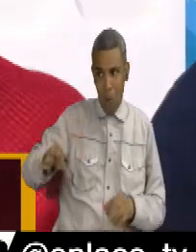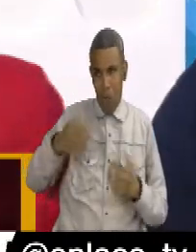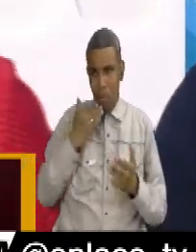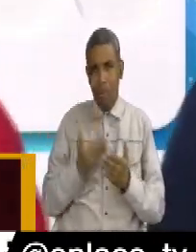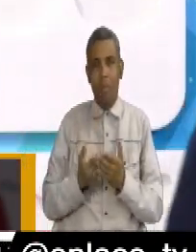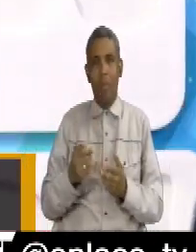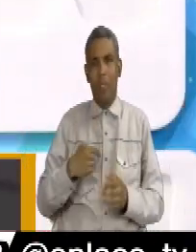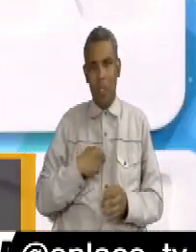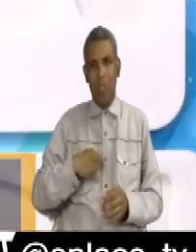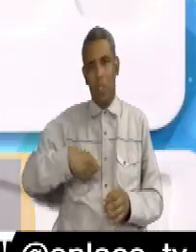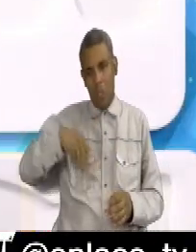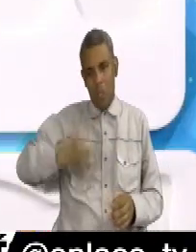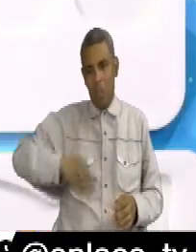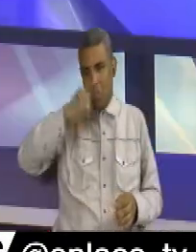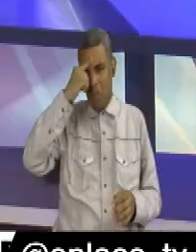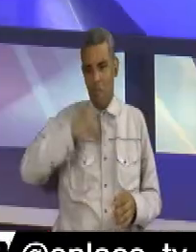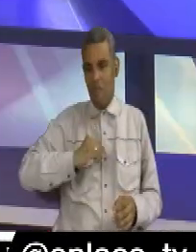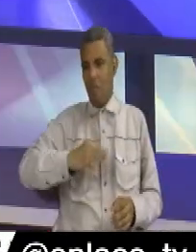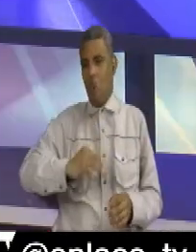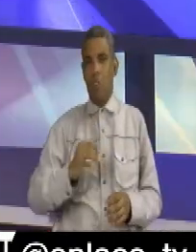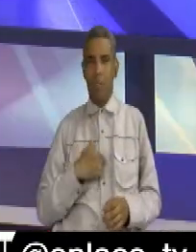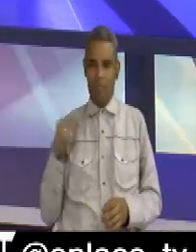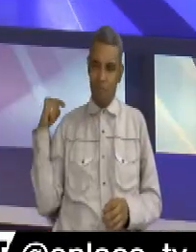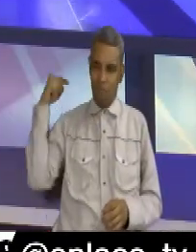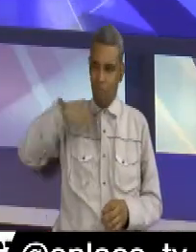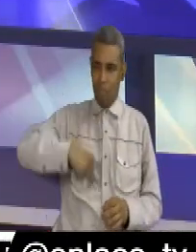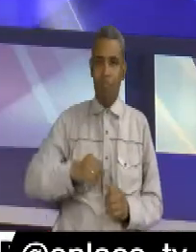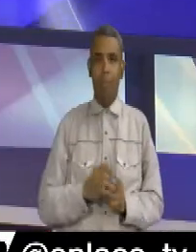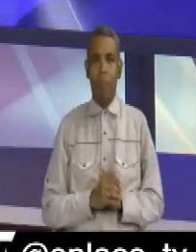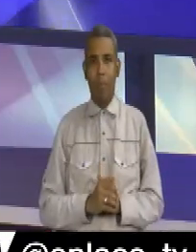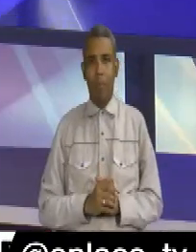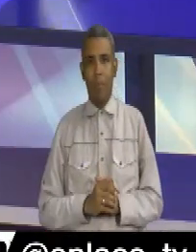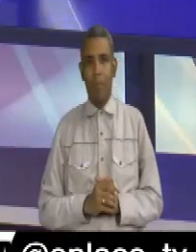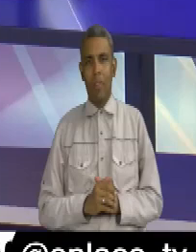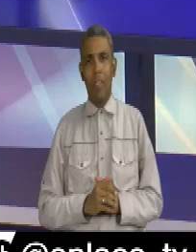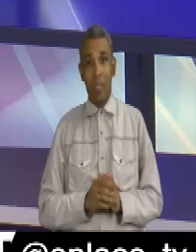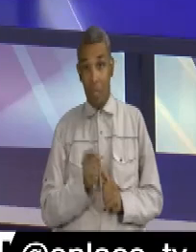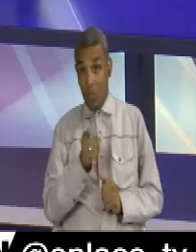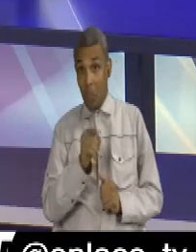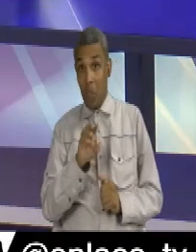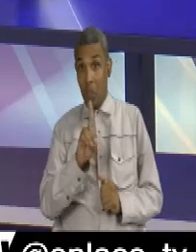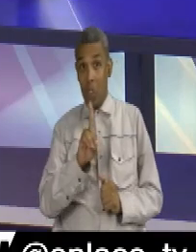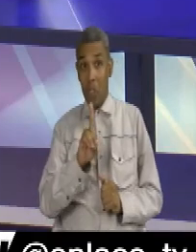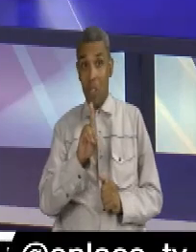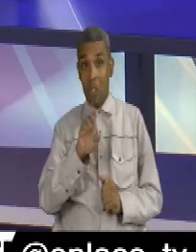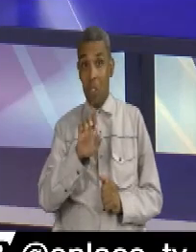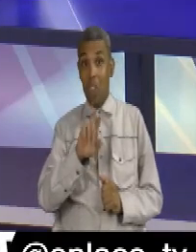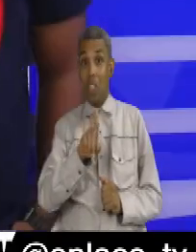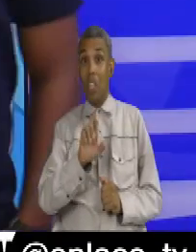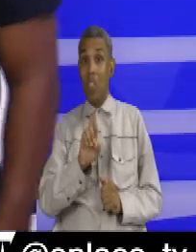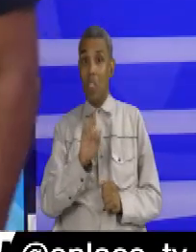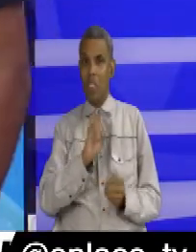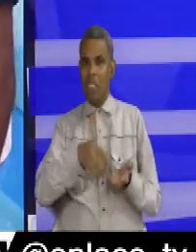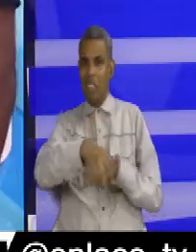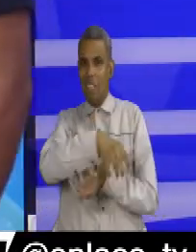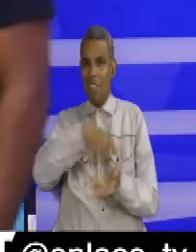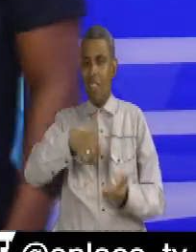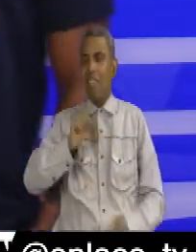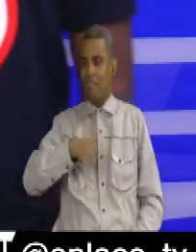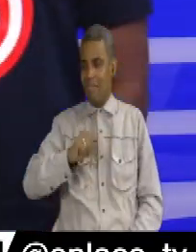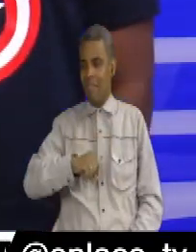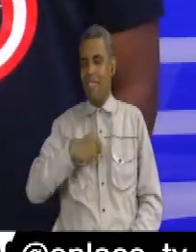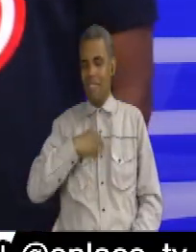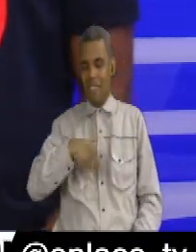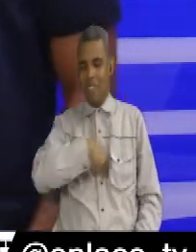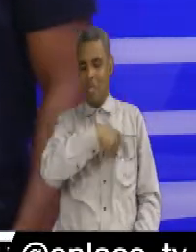este gran evento. Pero bueno, vieron el evento de la policía y se llama Los Desordenados. Claro que sí, somos bien desordenados en tarima, el mejor desorden, así que